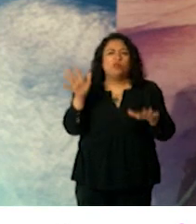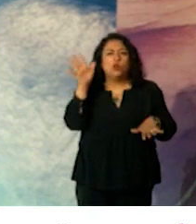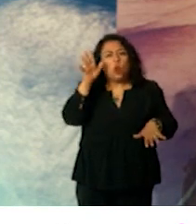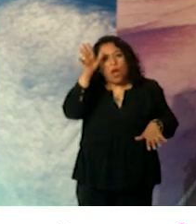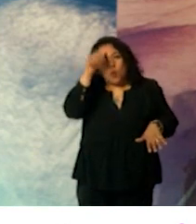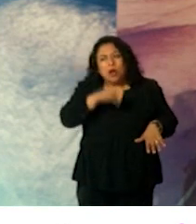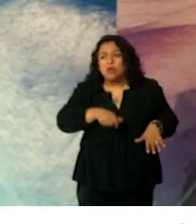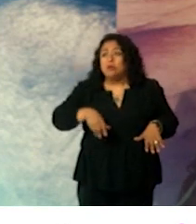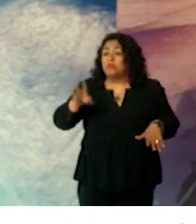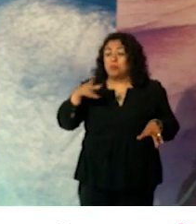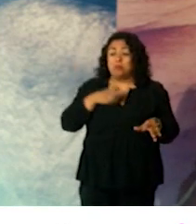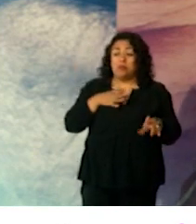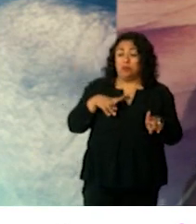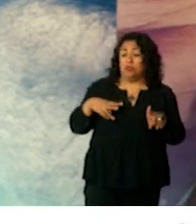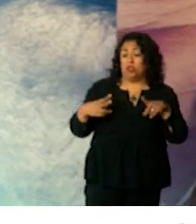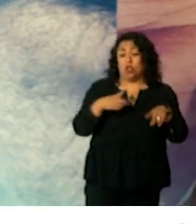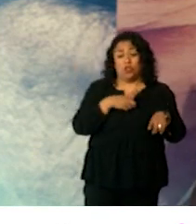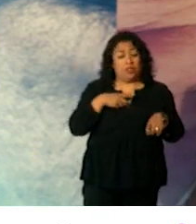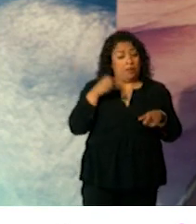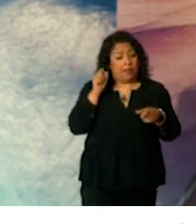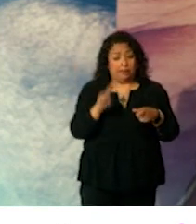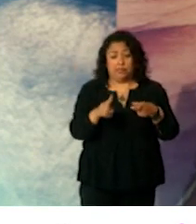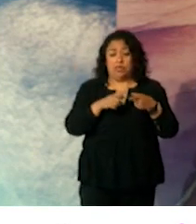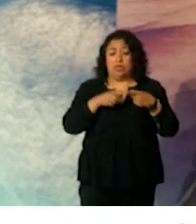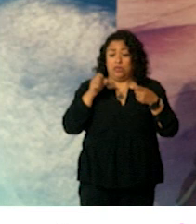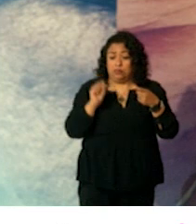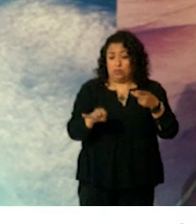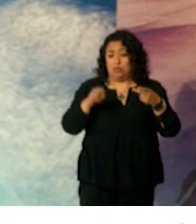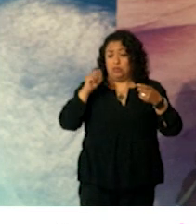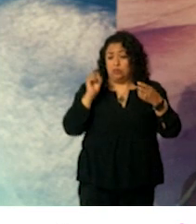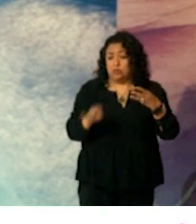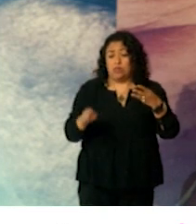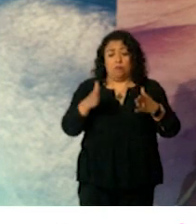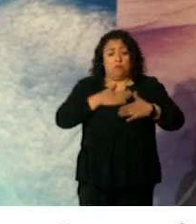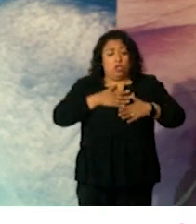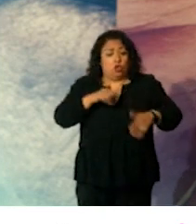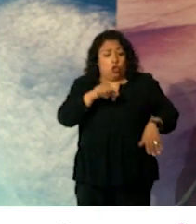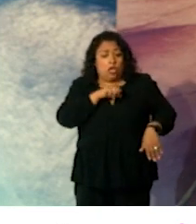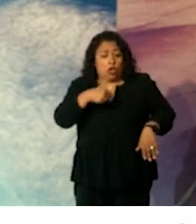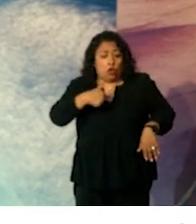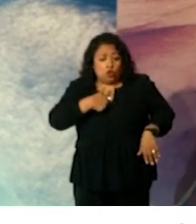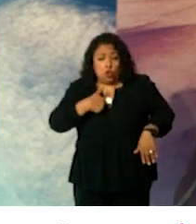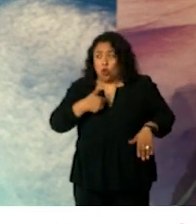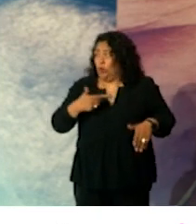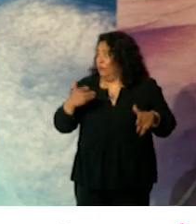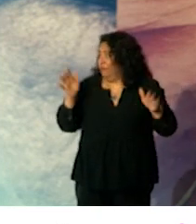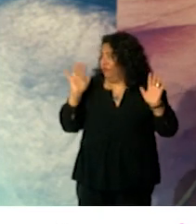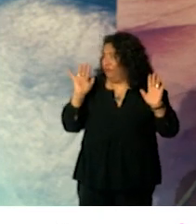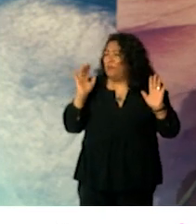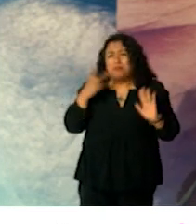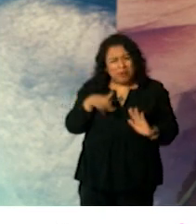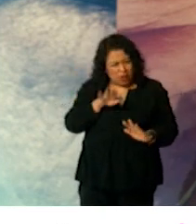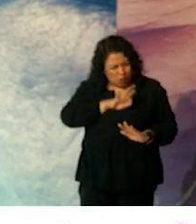justamente tenemos que esta visión de que tiene que ser así y etcétera, eurocentrista, tiene que ser patriarcal, etcétera,